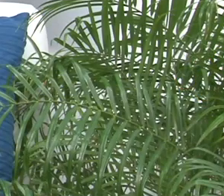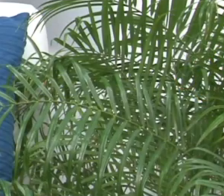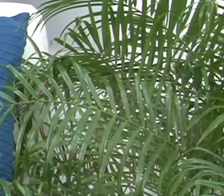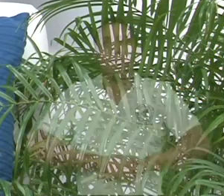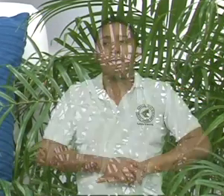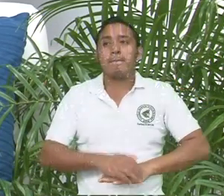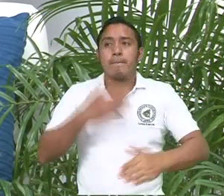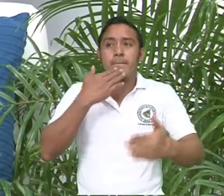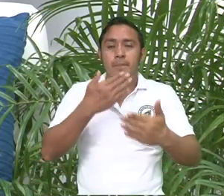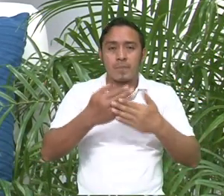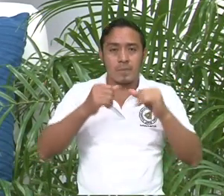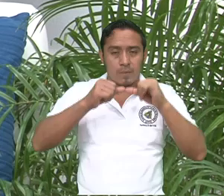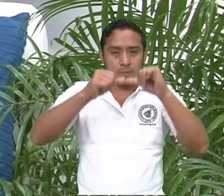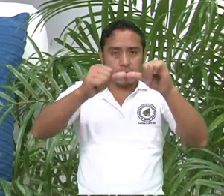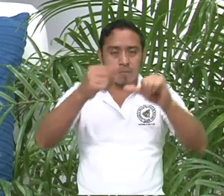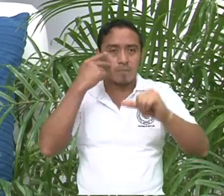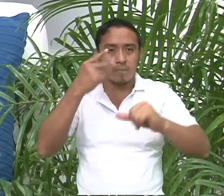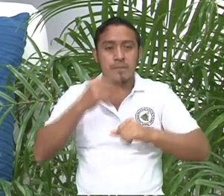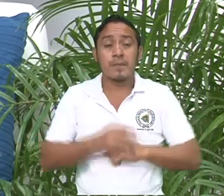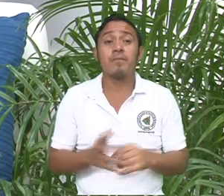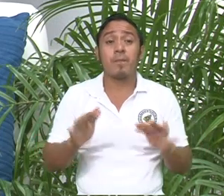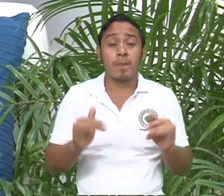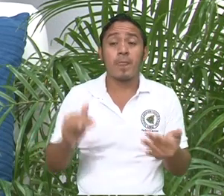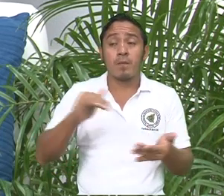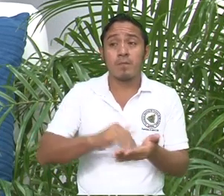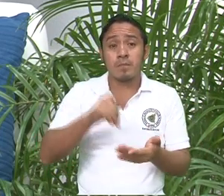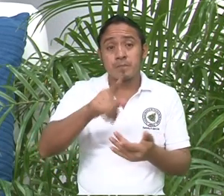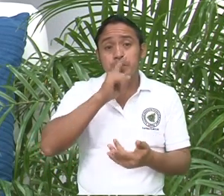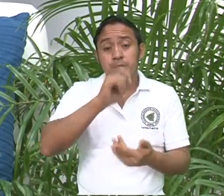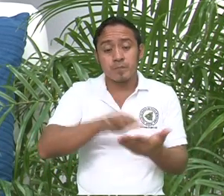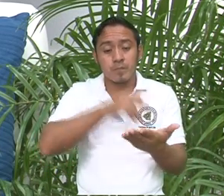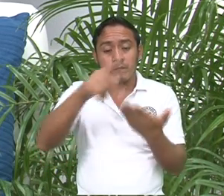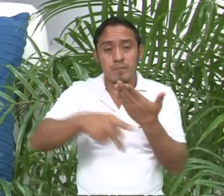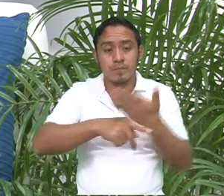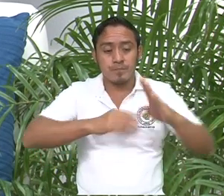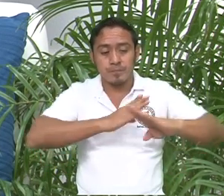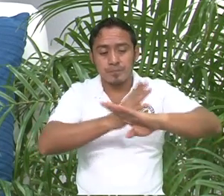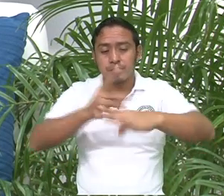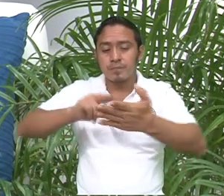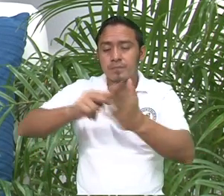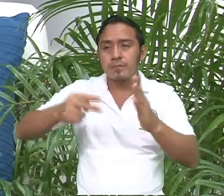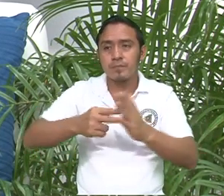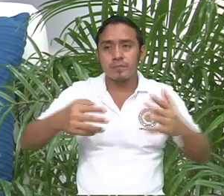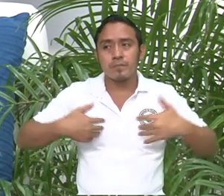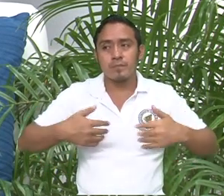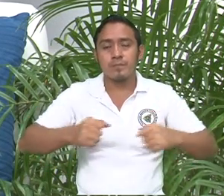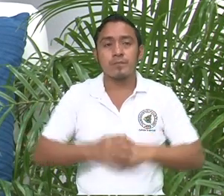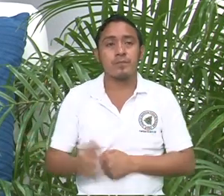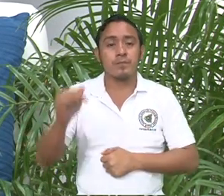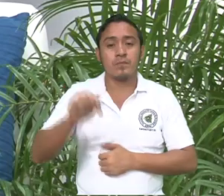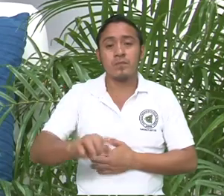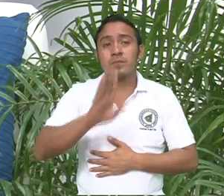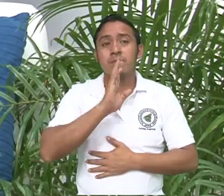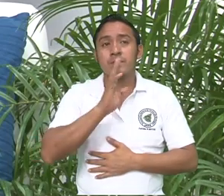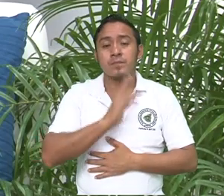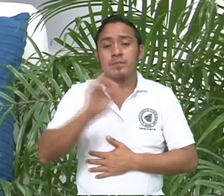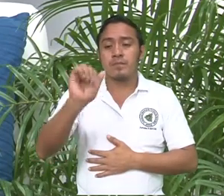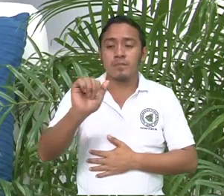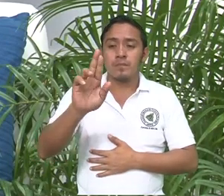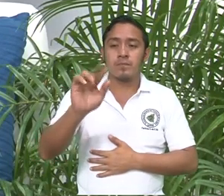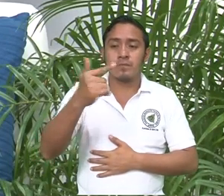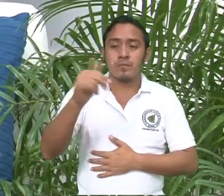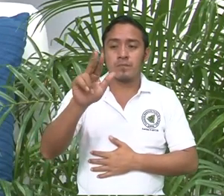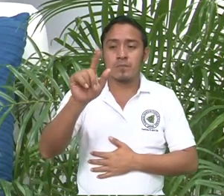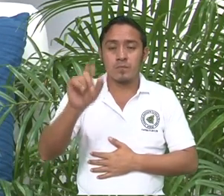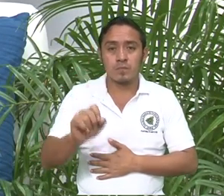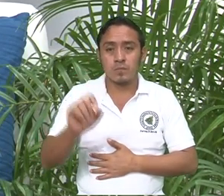gracias por su fiel sintonía estamos de regreso en su gustado programa prevenir el salud el día de hoy conversando con el doctor augusto somarriba